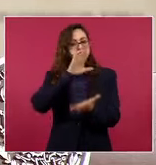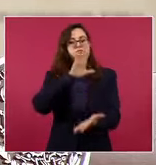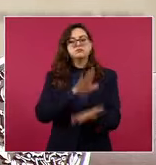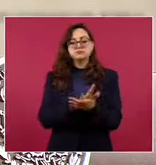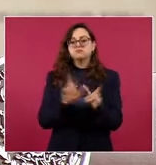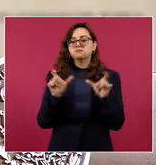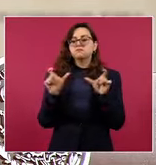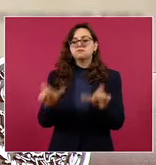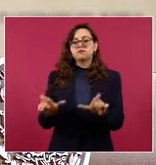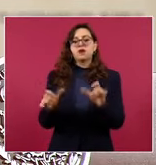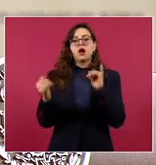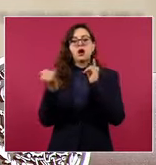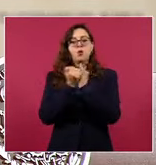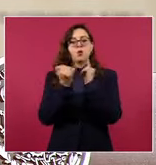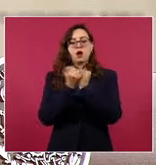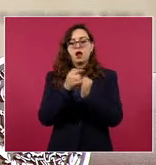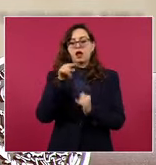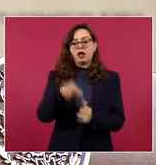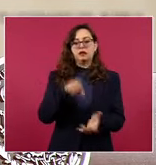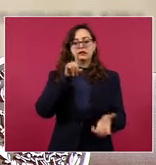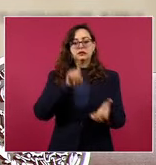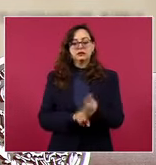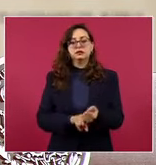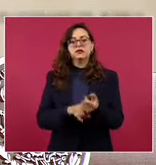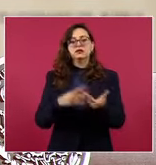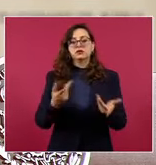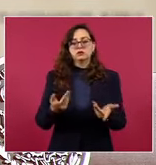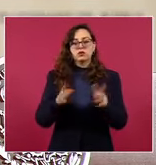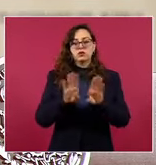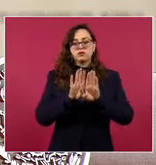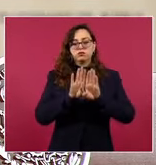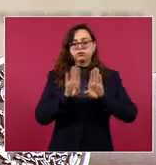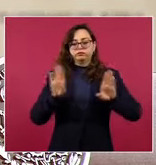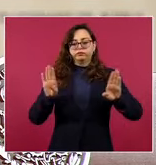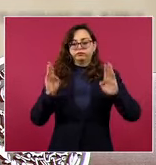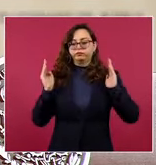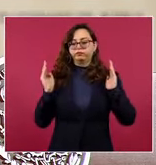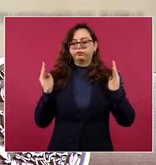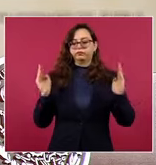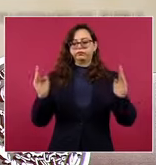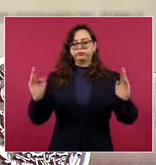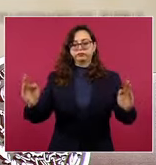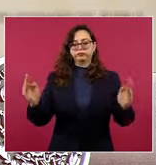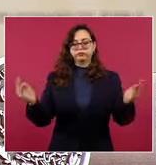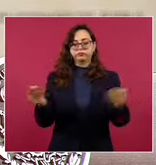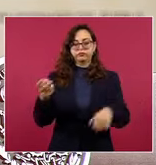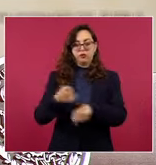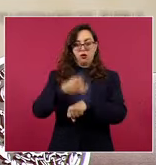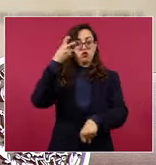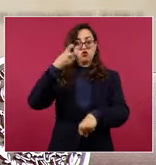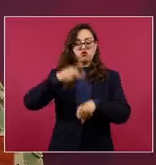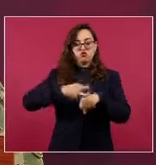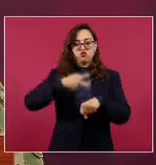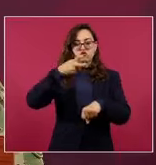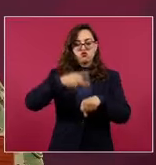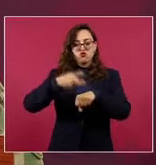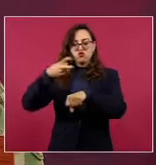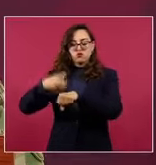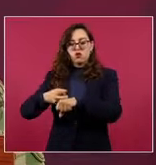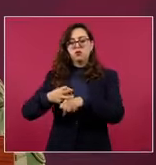un sembrado de bloques de concreto con unos garfios, unas ganchos, para que cuando pase